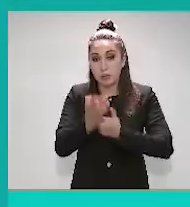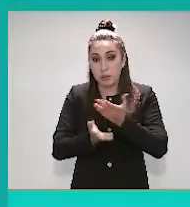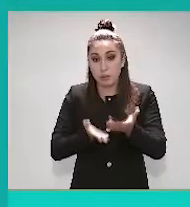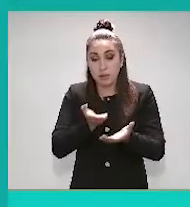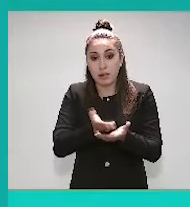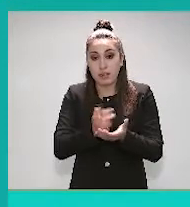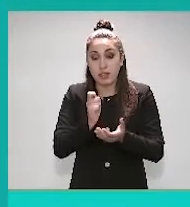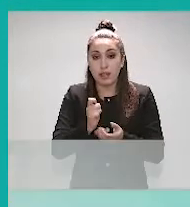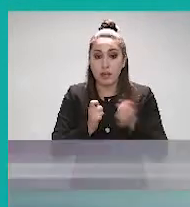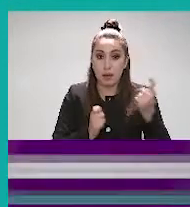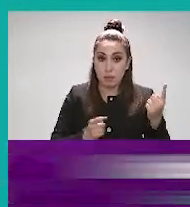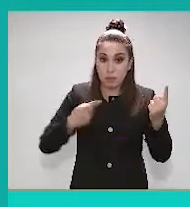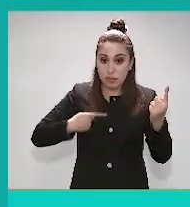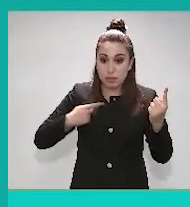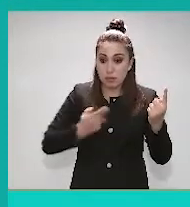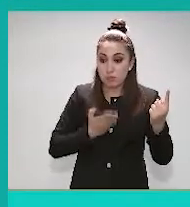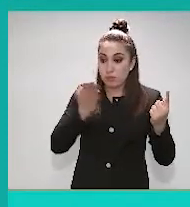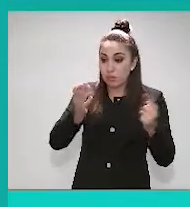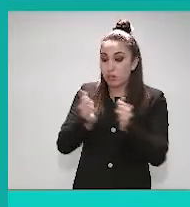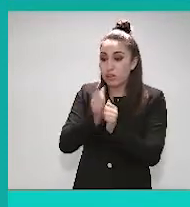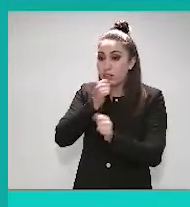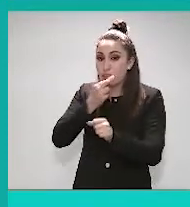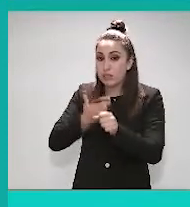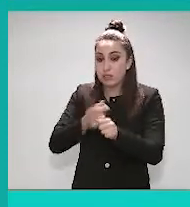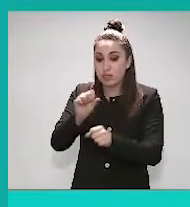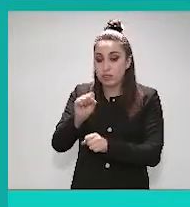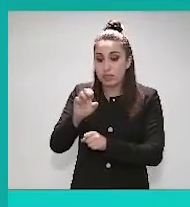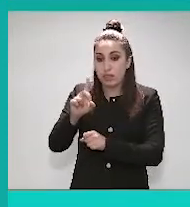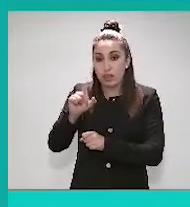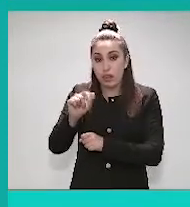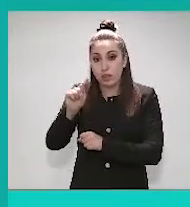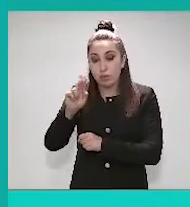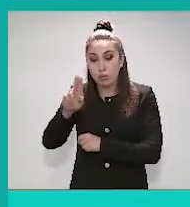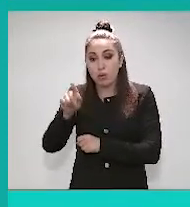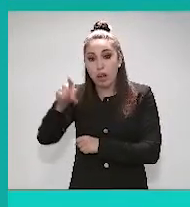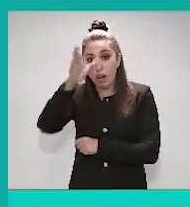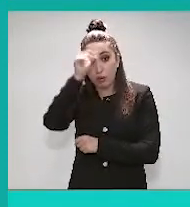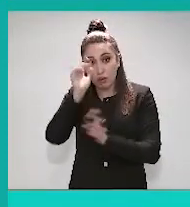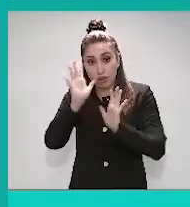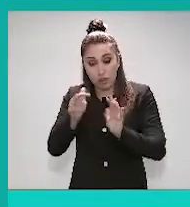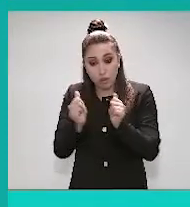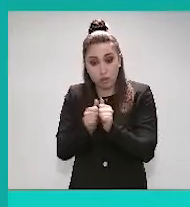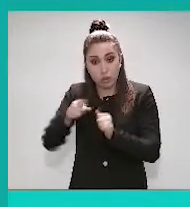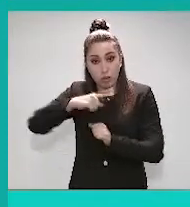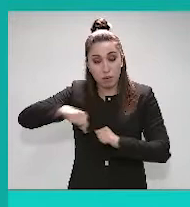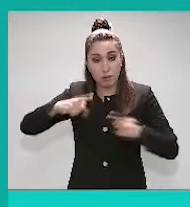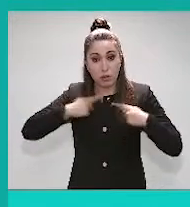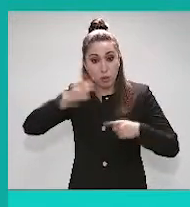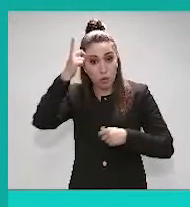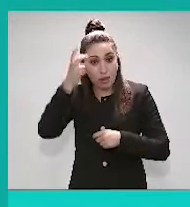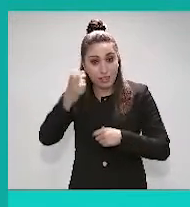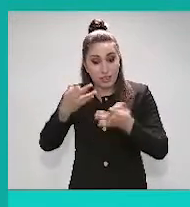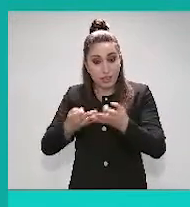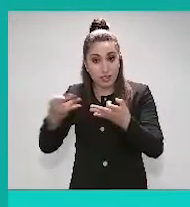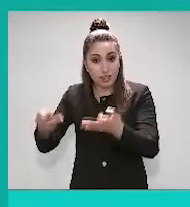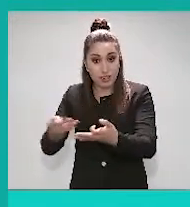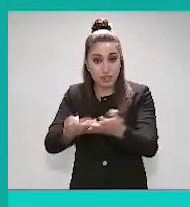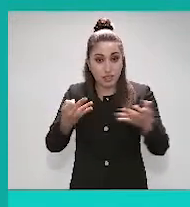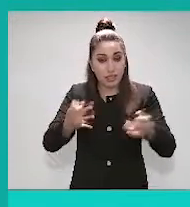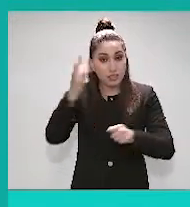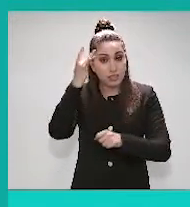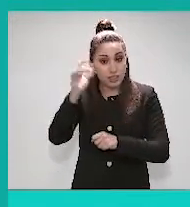una persona requirió a la seda tú los acuerdos y/o los convenios celebrados con el ejido de